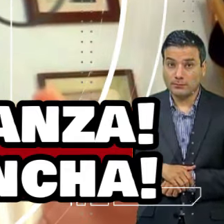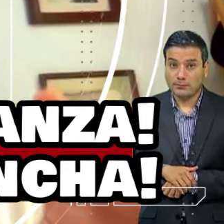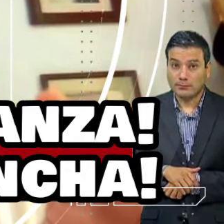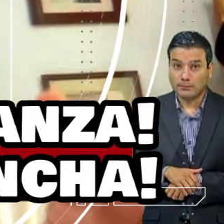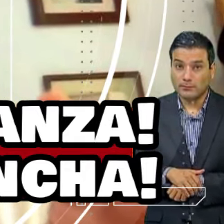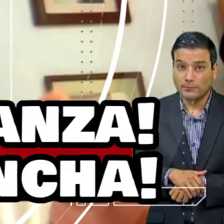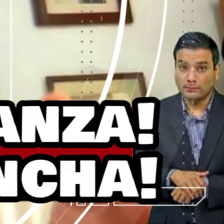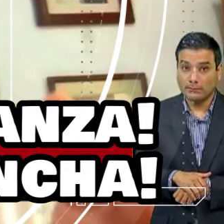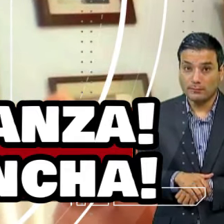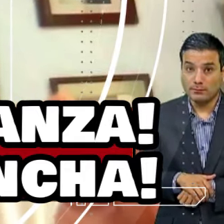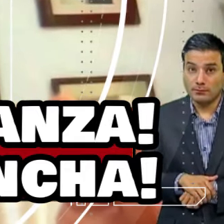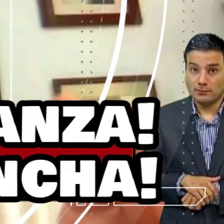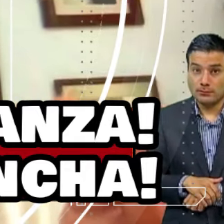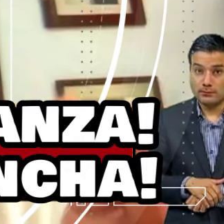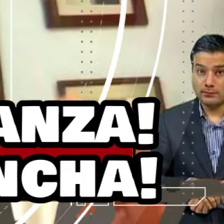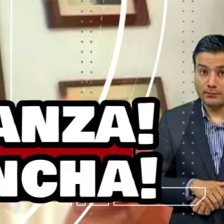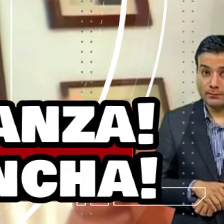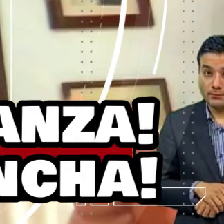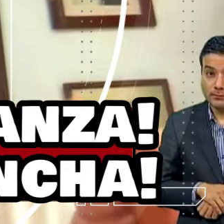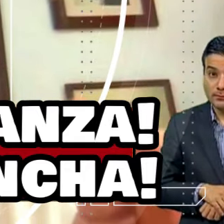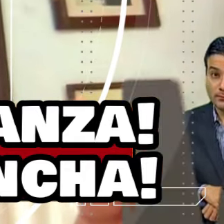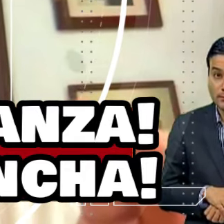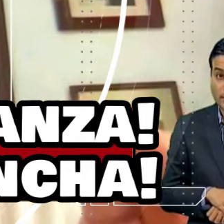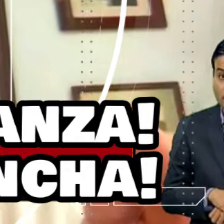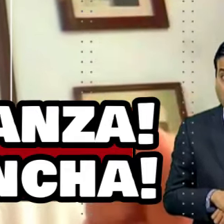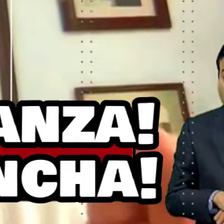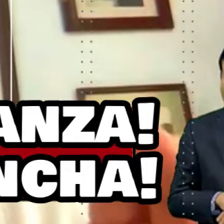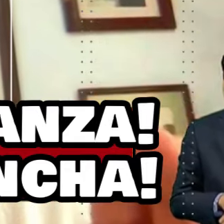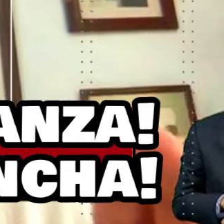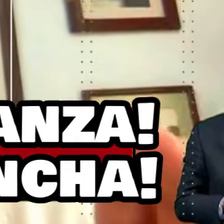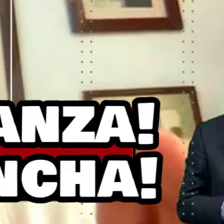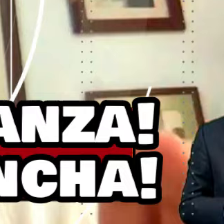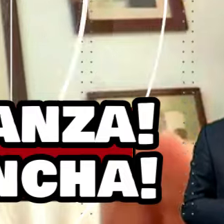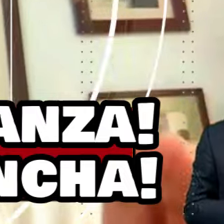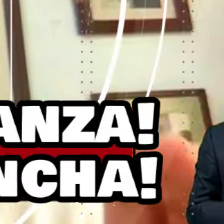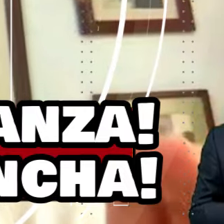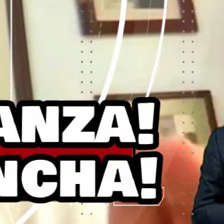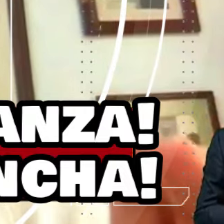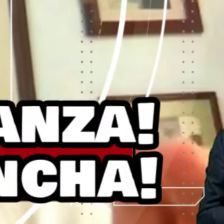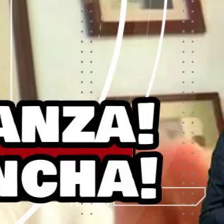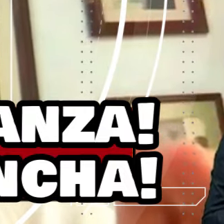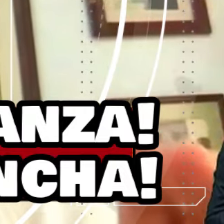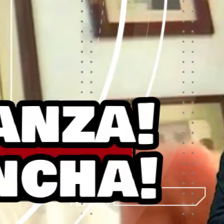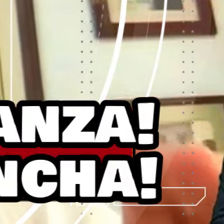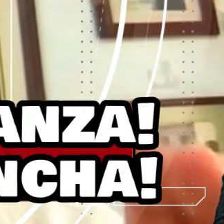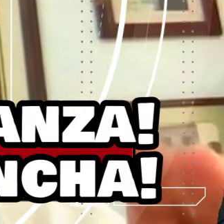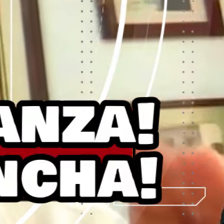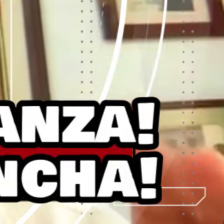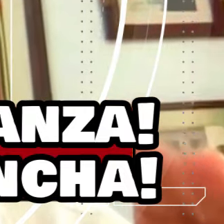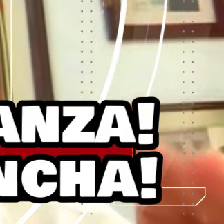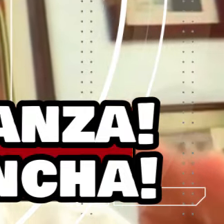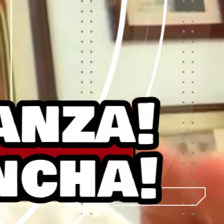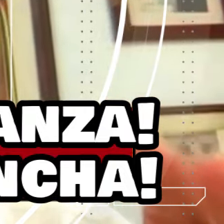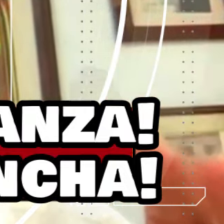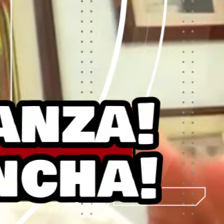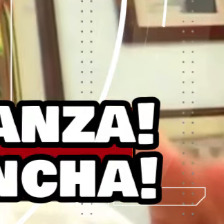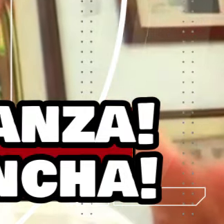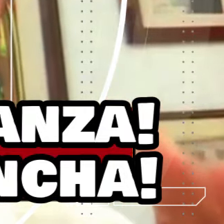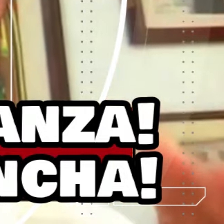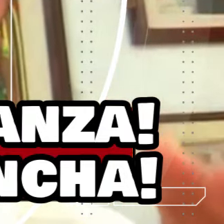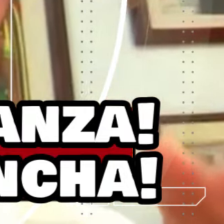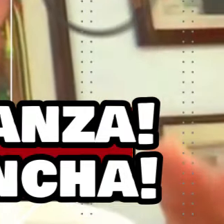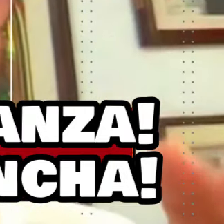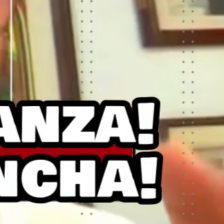monitoristas electorales el falsario resaltó con hipocresía la importancia de respaldar y proteger a quienes realizan labores de